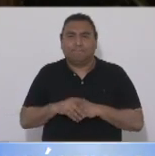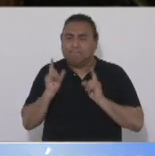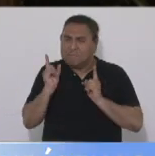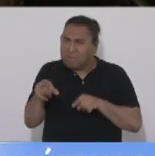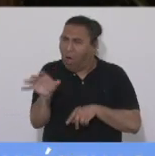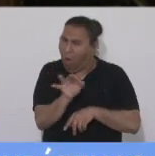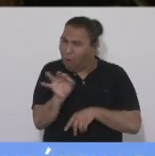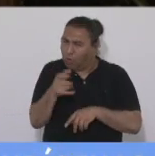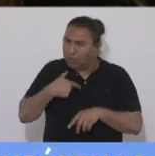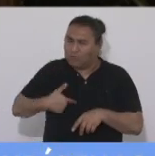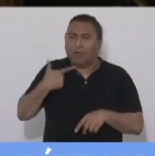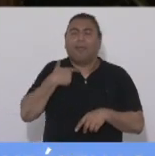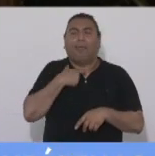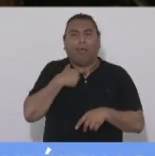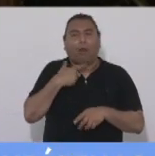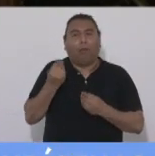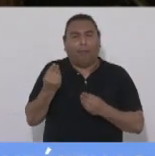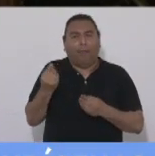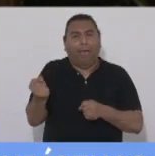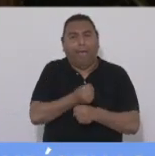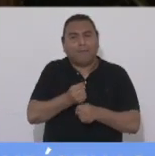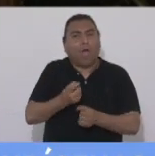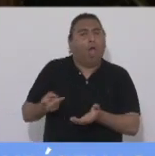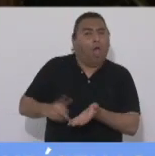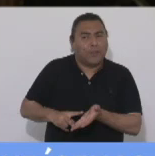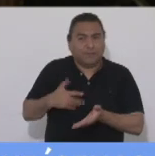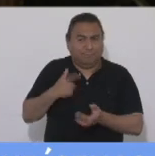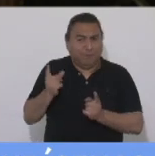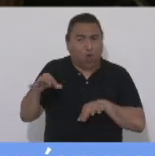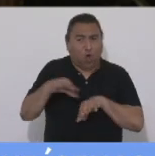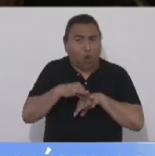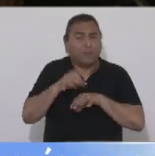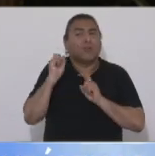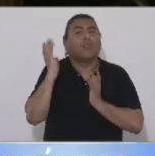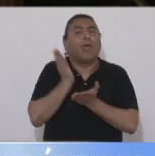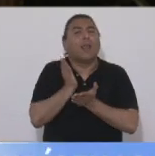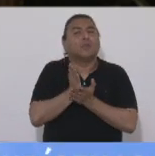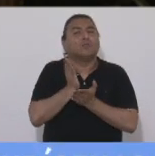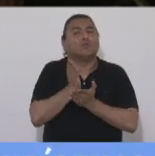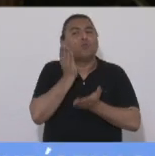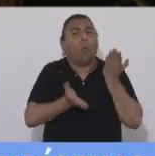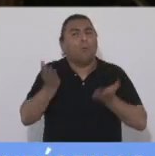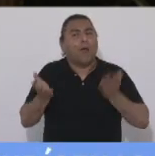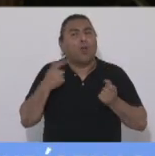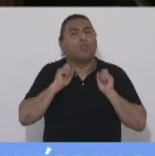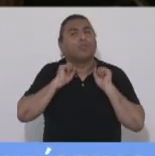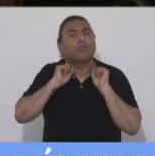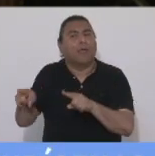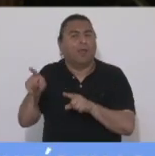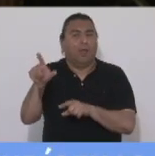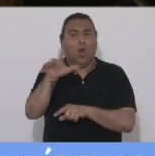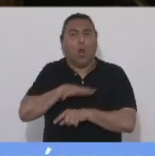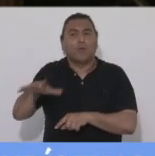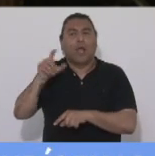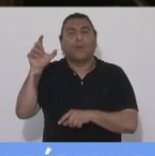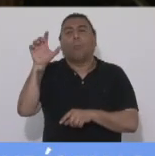quiero reafirmar el compromiso con los derechos humanos de las comunidades de pueblos